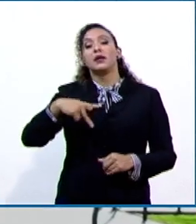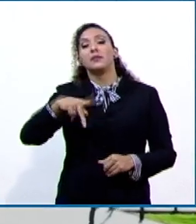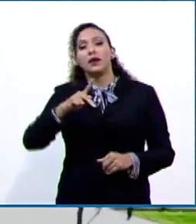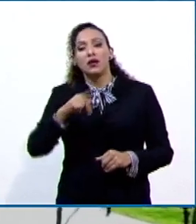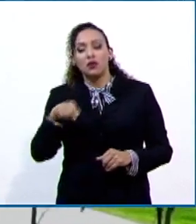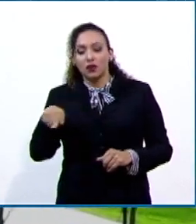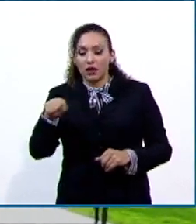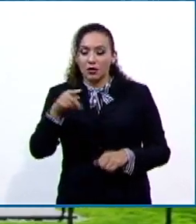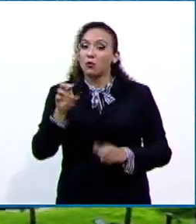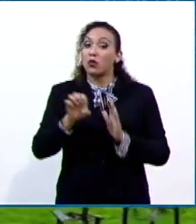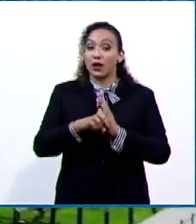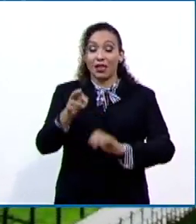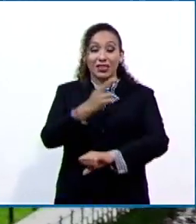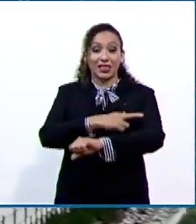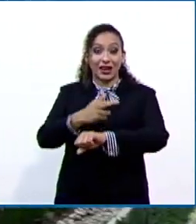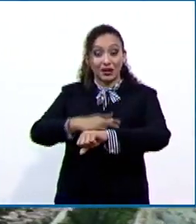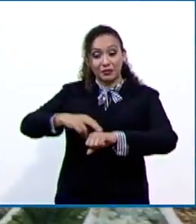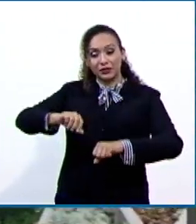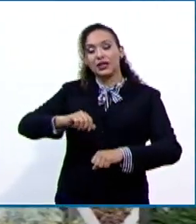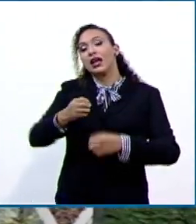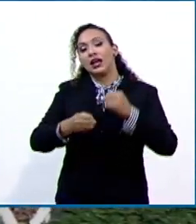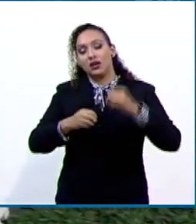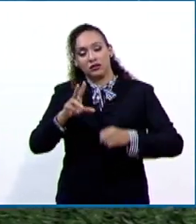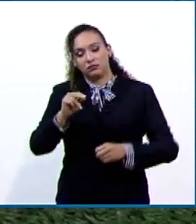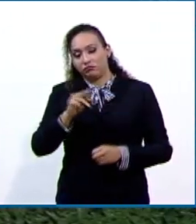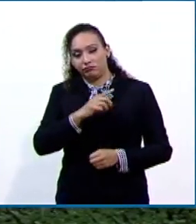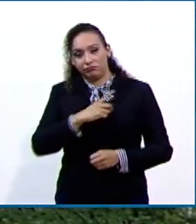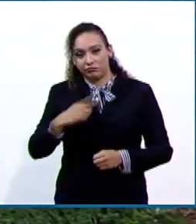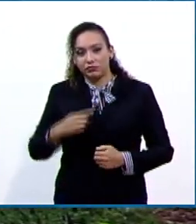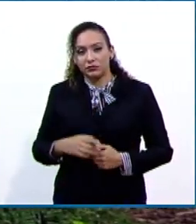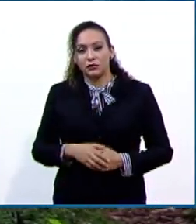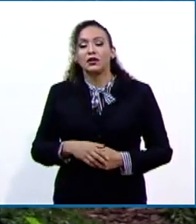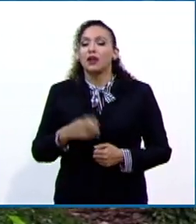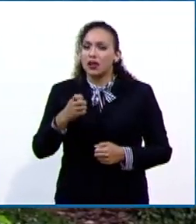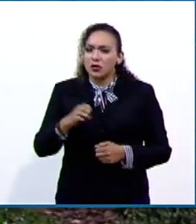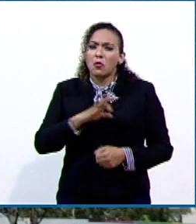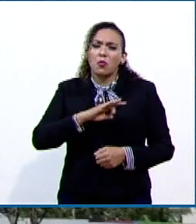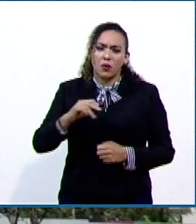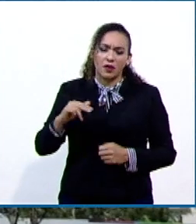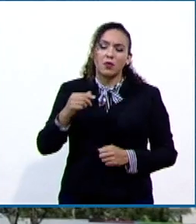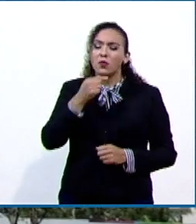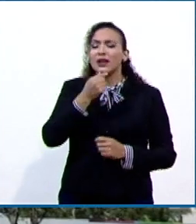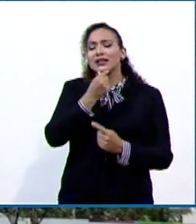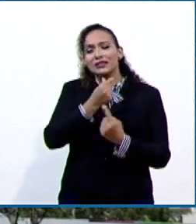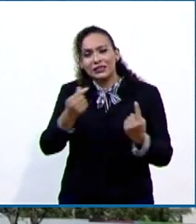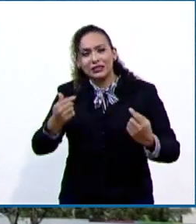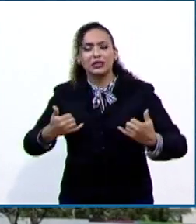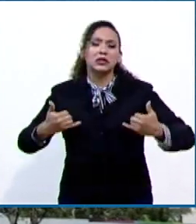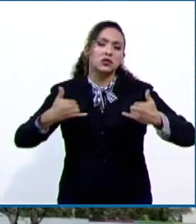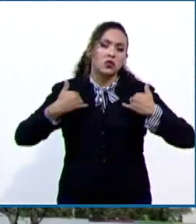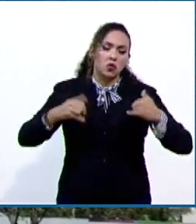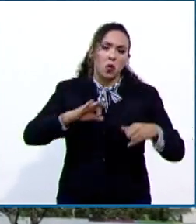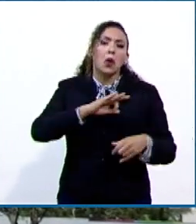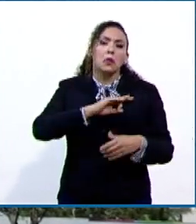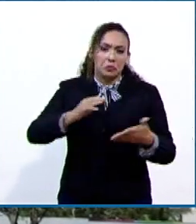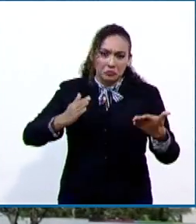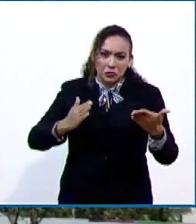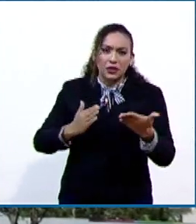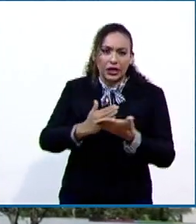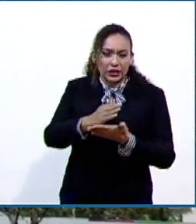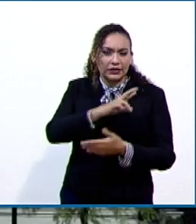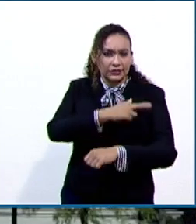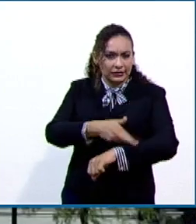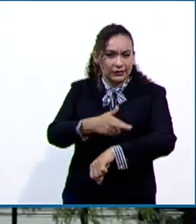terceros. El Pleno indicó que dicha norma prohibía de manera absoluta que niñas, niños y adolescentes pudieran acceder al